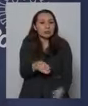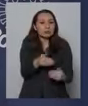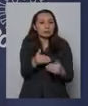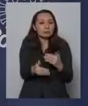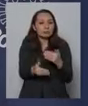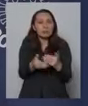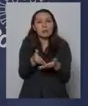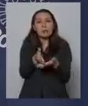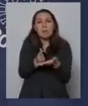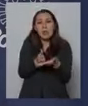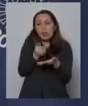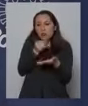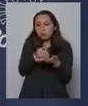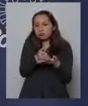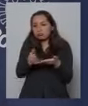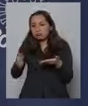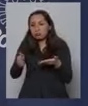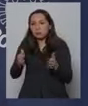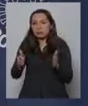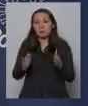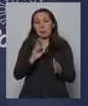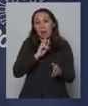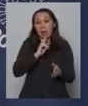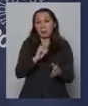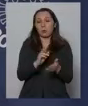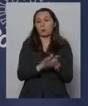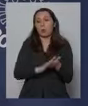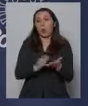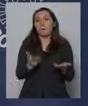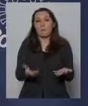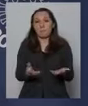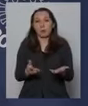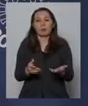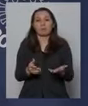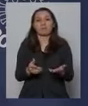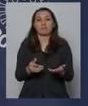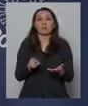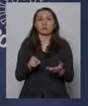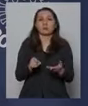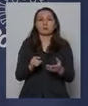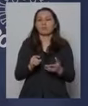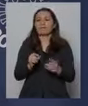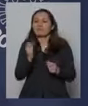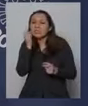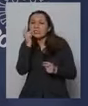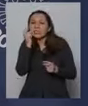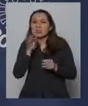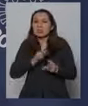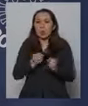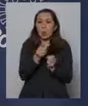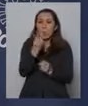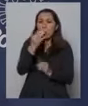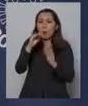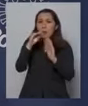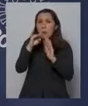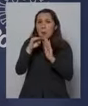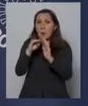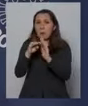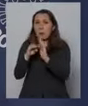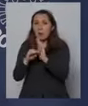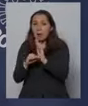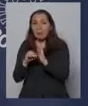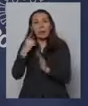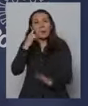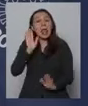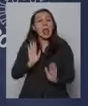el mediano plazo. Es decir, para dar una respuesta y una sensación de que los números han ido bajando, es